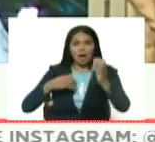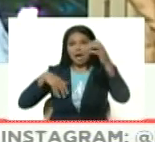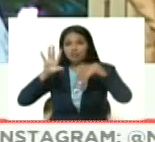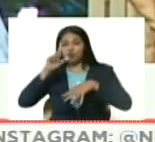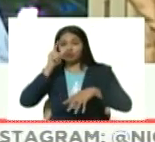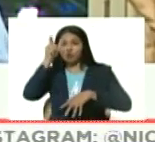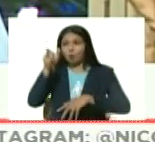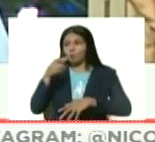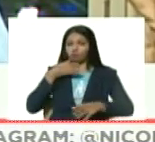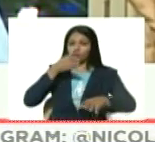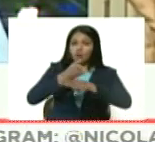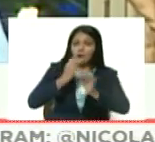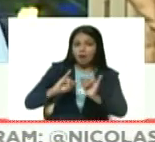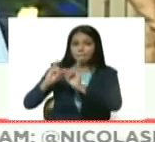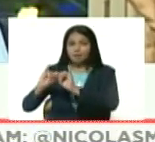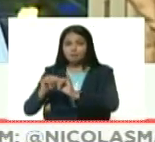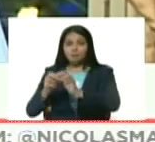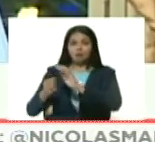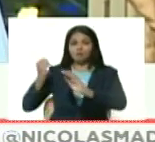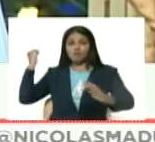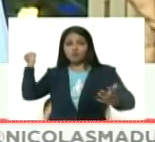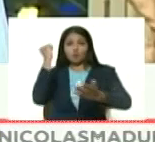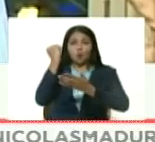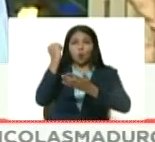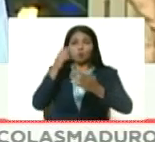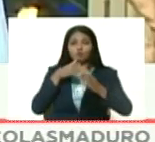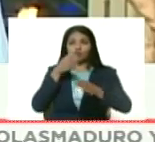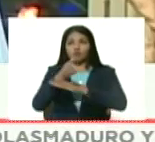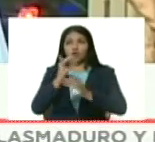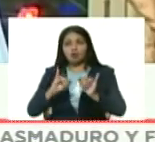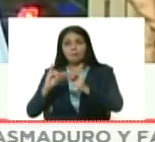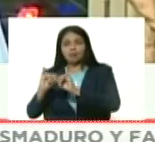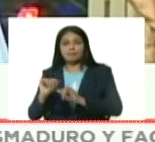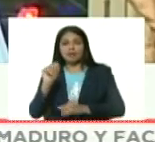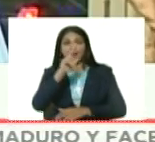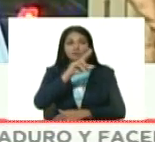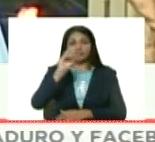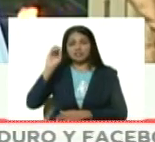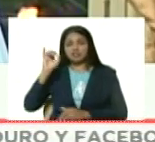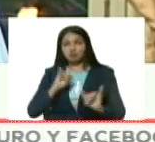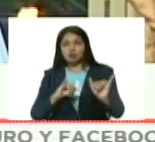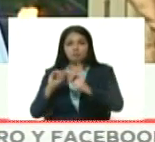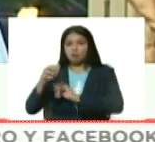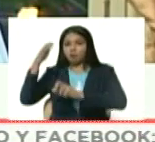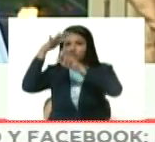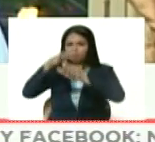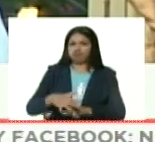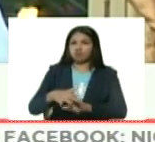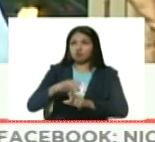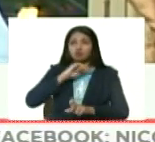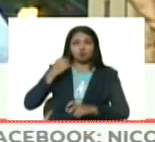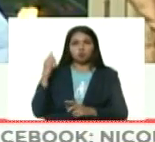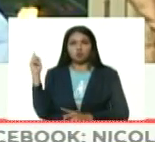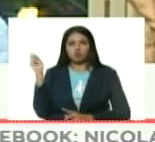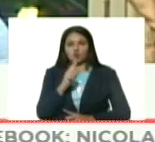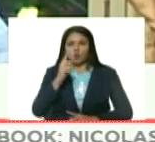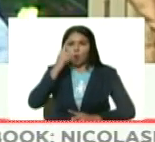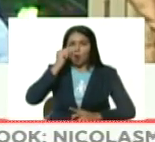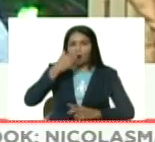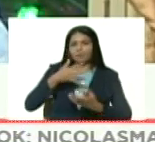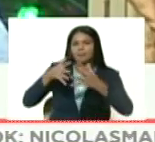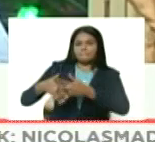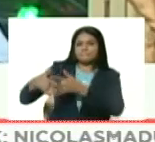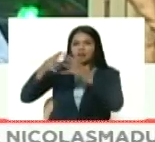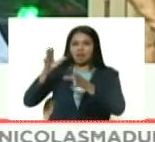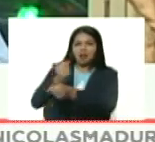14 lanceros, 14 frente a 300, y los derrotaron. De ahí venimos nosotros, señores imperialistas